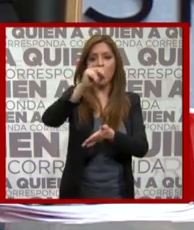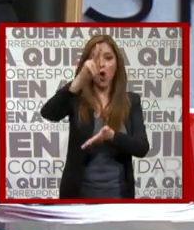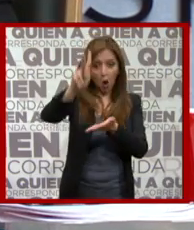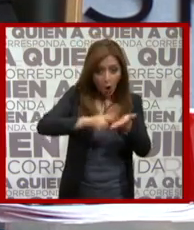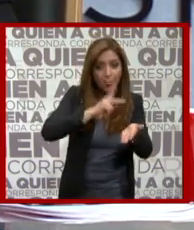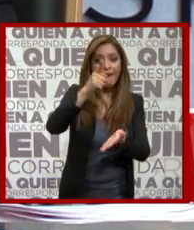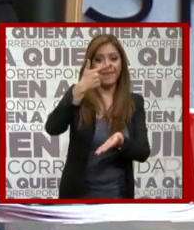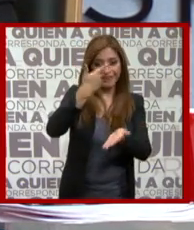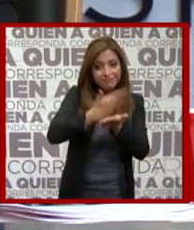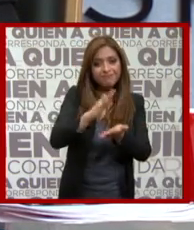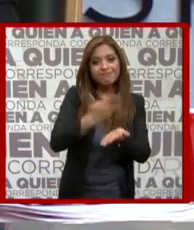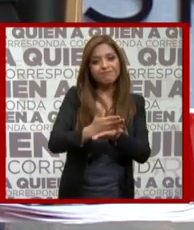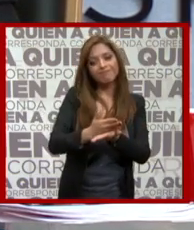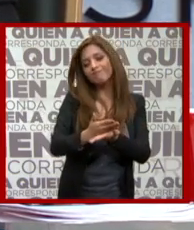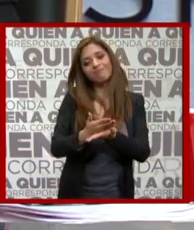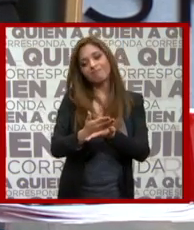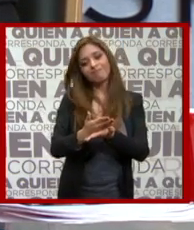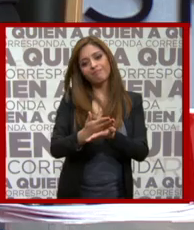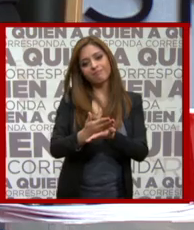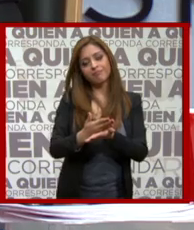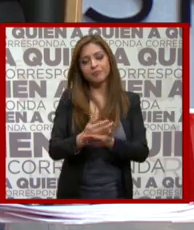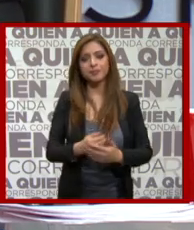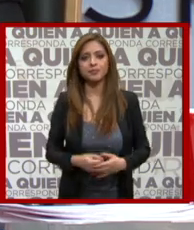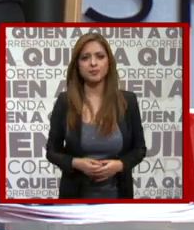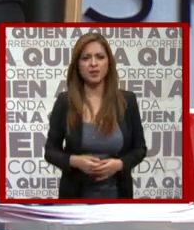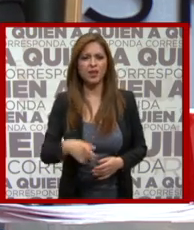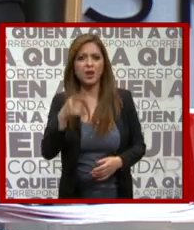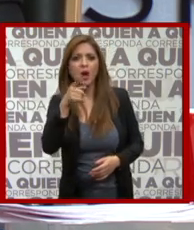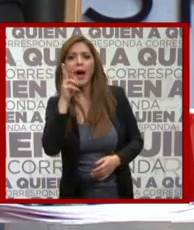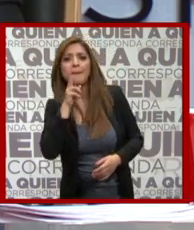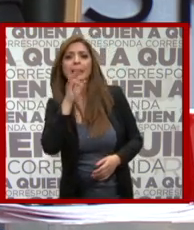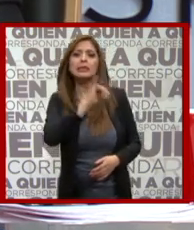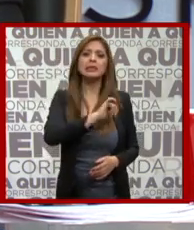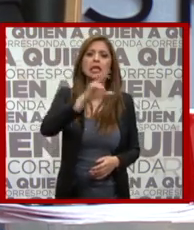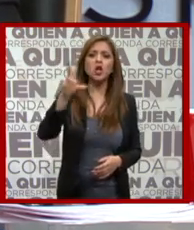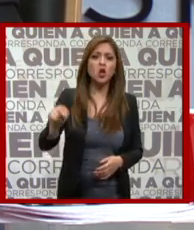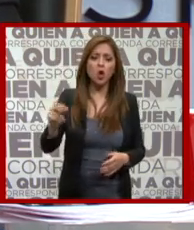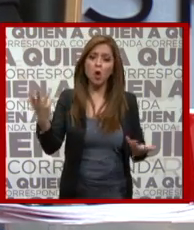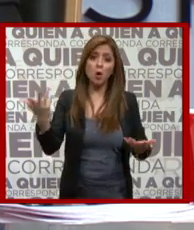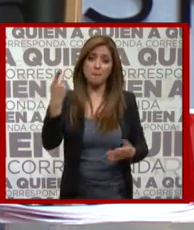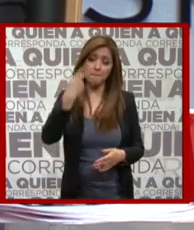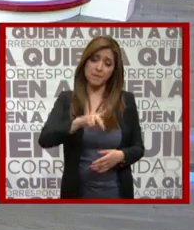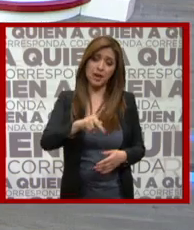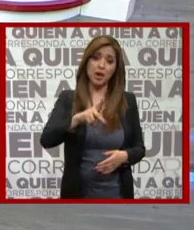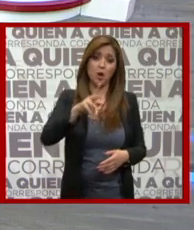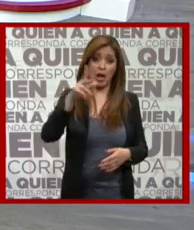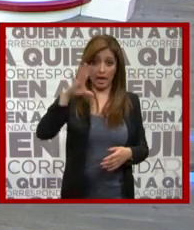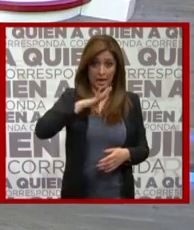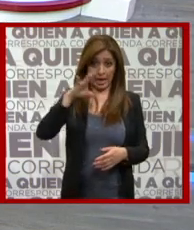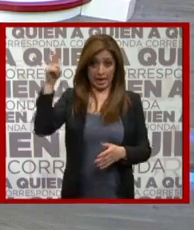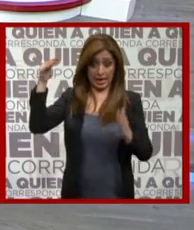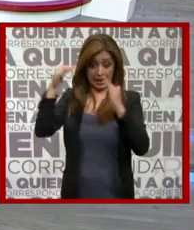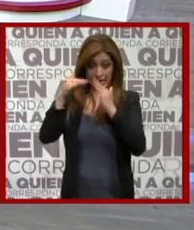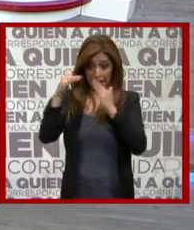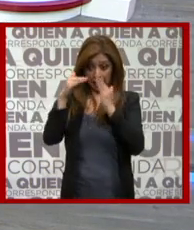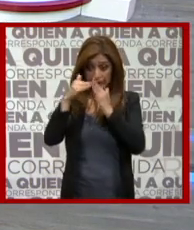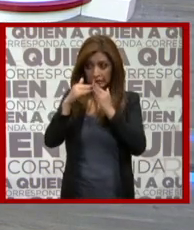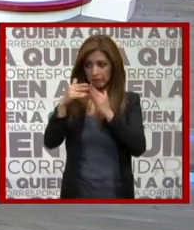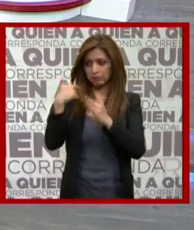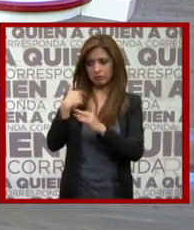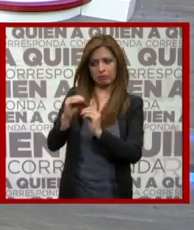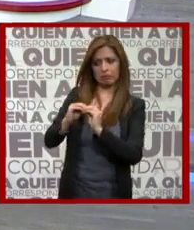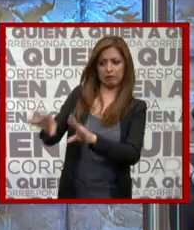es para todos y no es a ver quién sí, quién otra vez, no. Claro, desde luego. Hay casas que la gente ha abandonado por